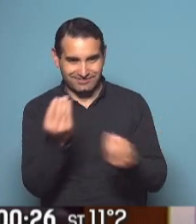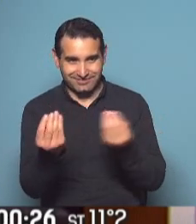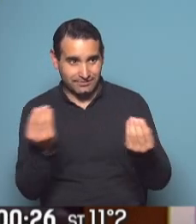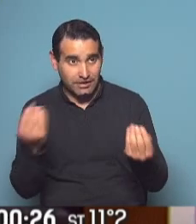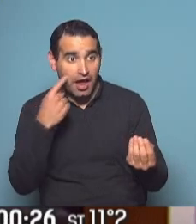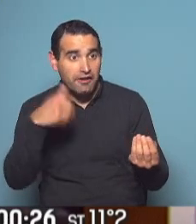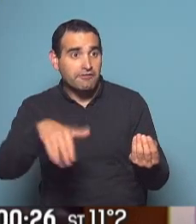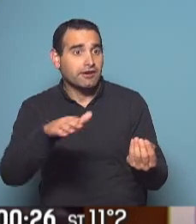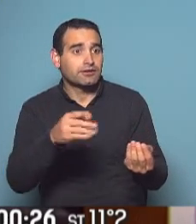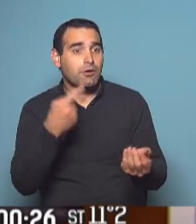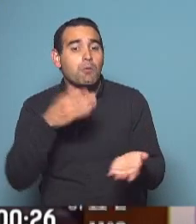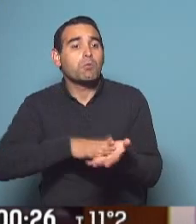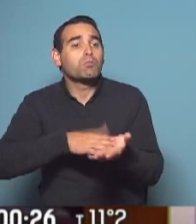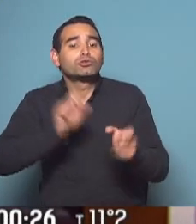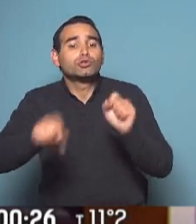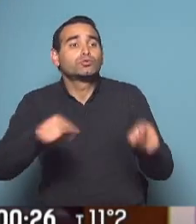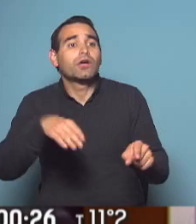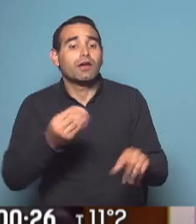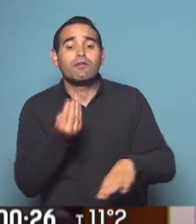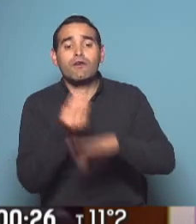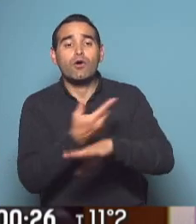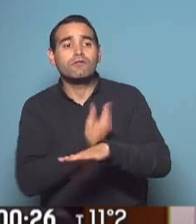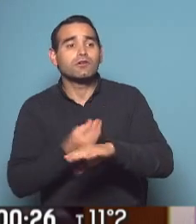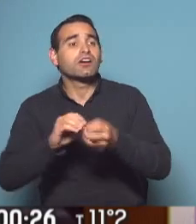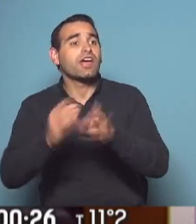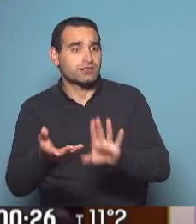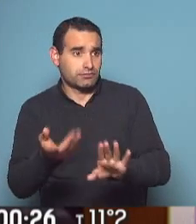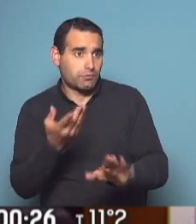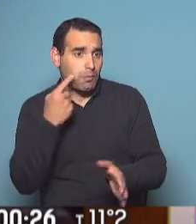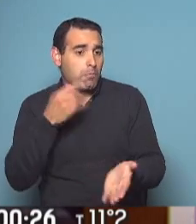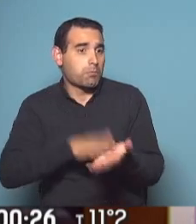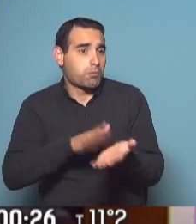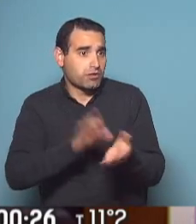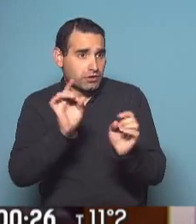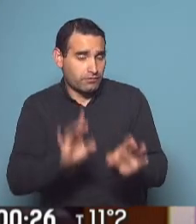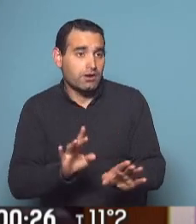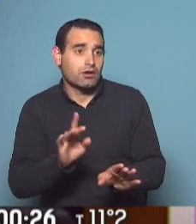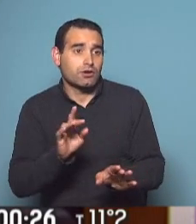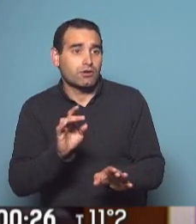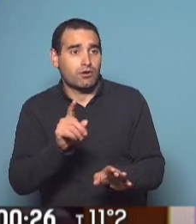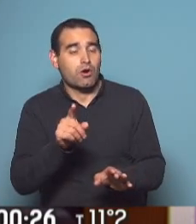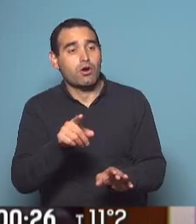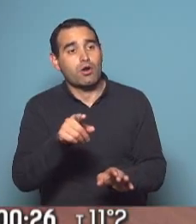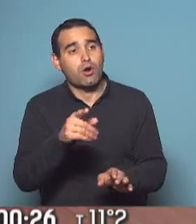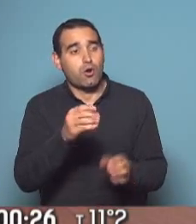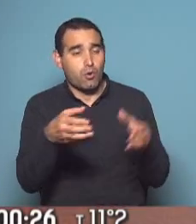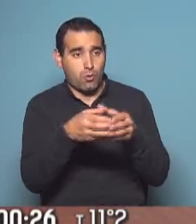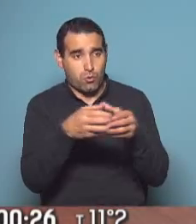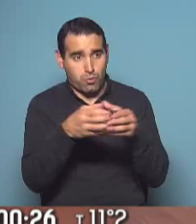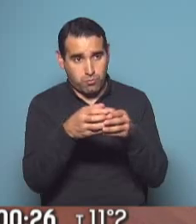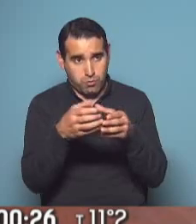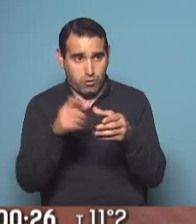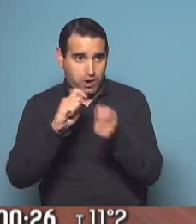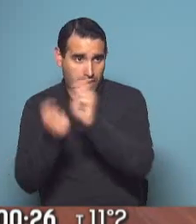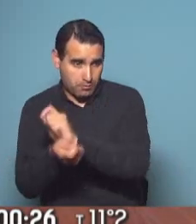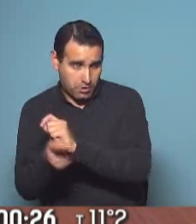es lo que piensan hacer los que tienen más chance de ganar, que hasta ahora parece que ser solamente dos, es decir, el oficialismo y la nueva candidatura ahora de